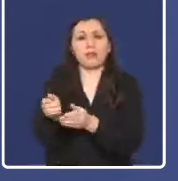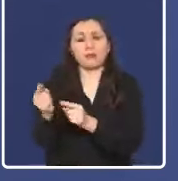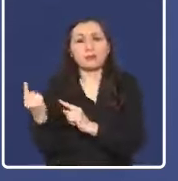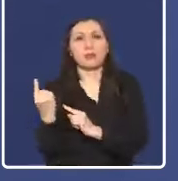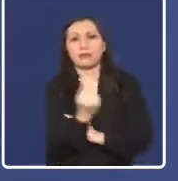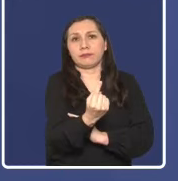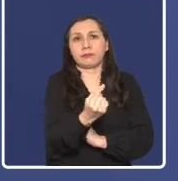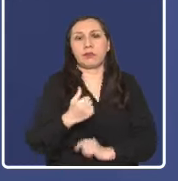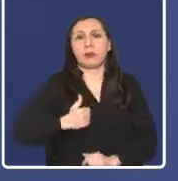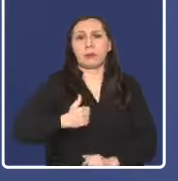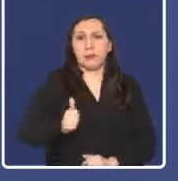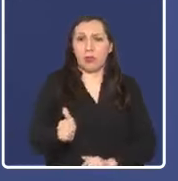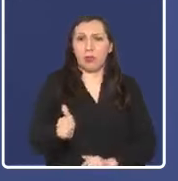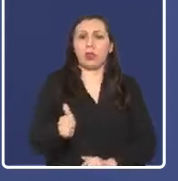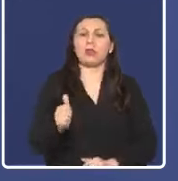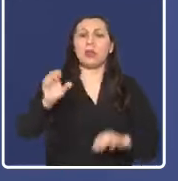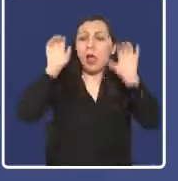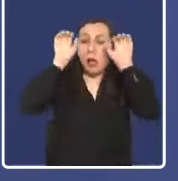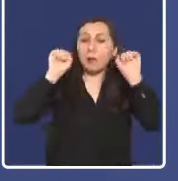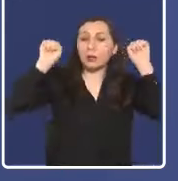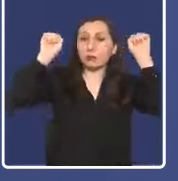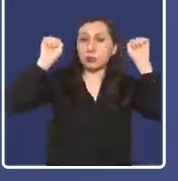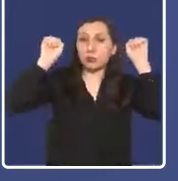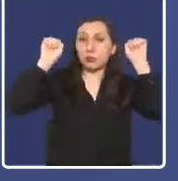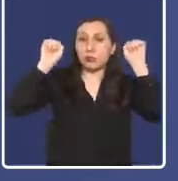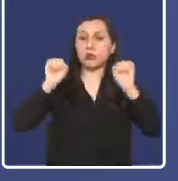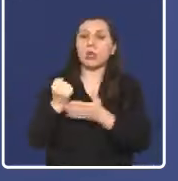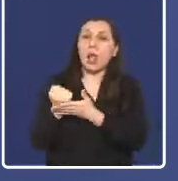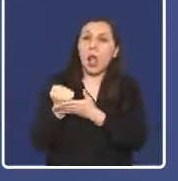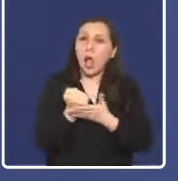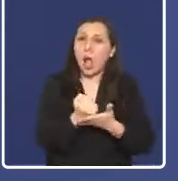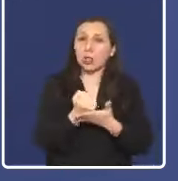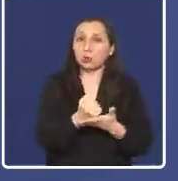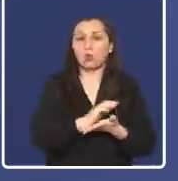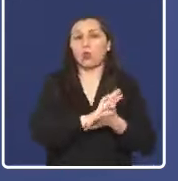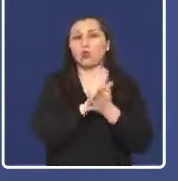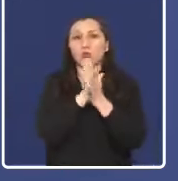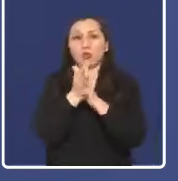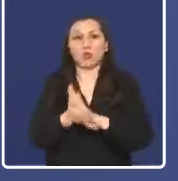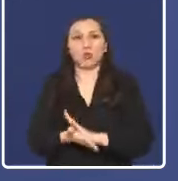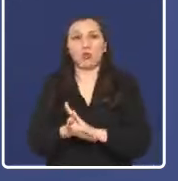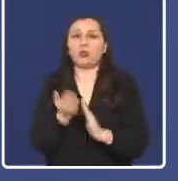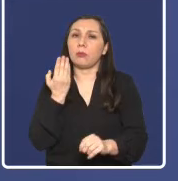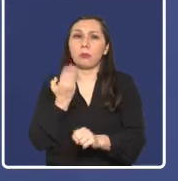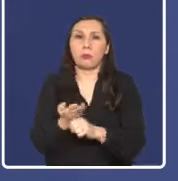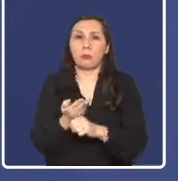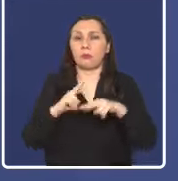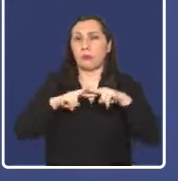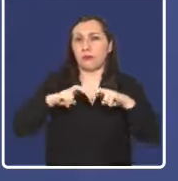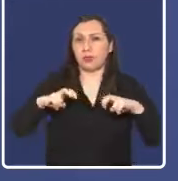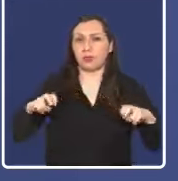PDI y del Ministerio Público y colaborar en todo lo que exija la investigación.